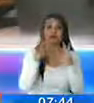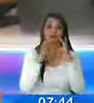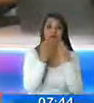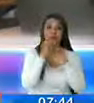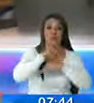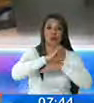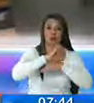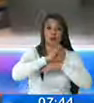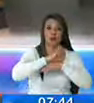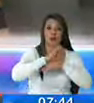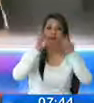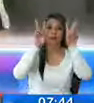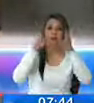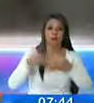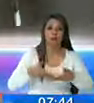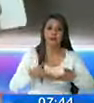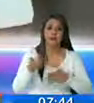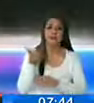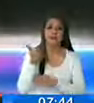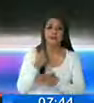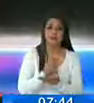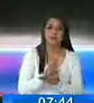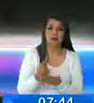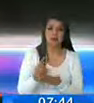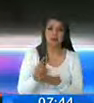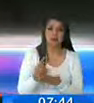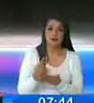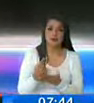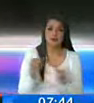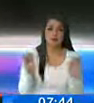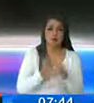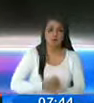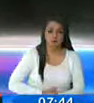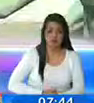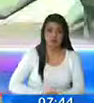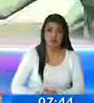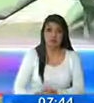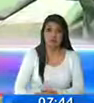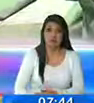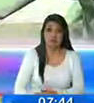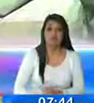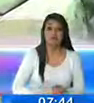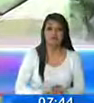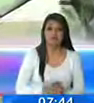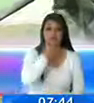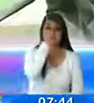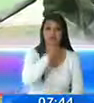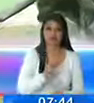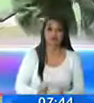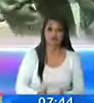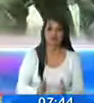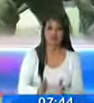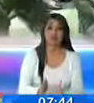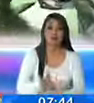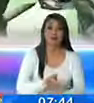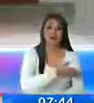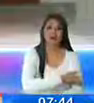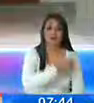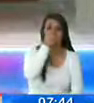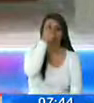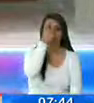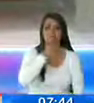Ecuador, los bebés son de 10 semanas de gestación hasta recién nacidos. La decisión de inhumarlos nació de una gran